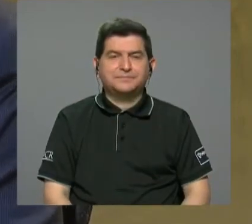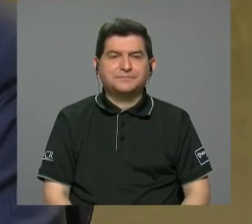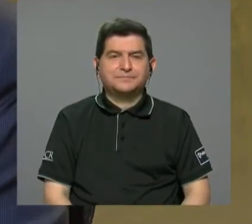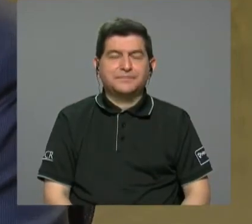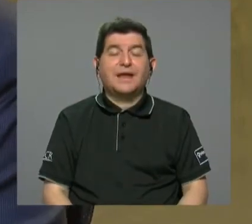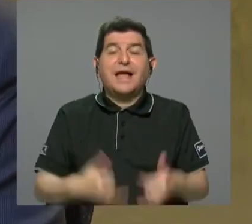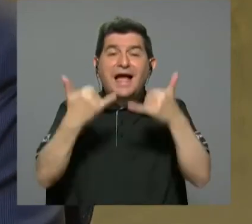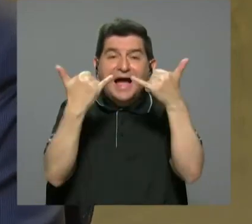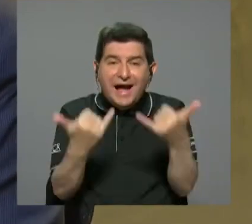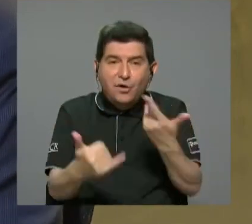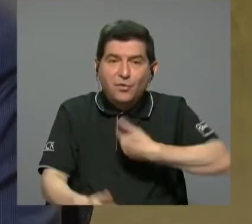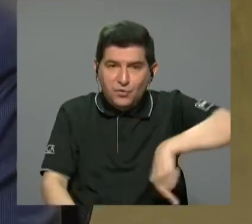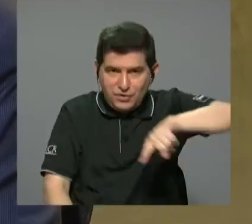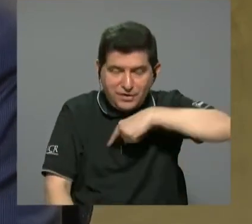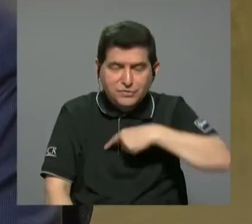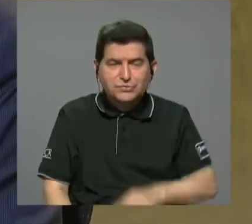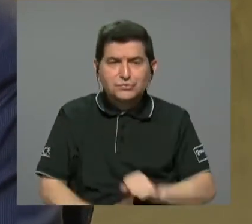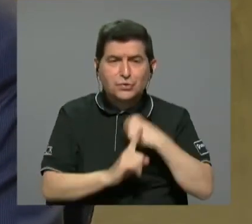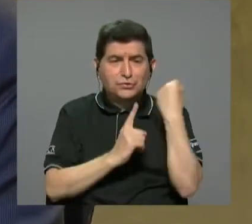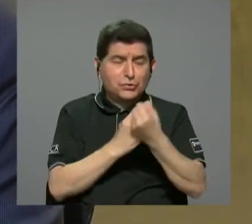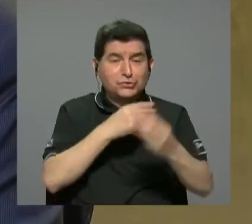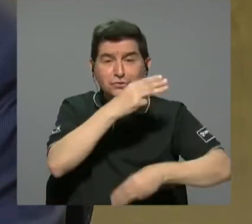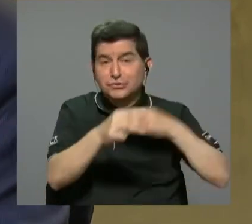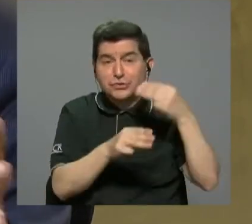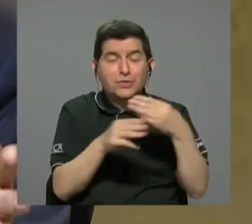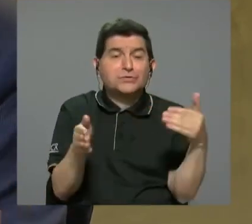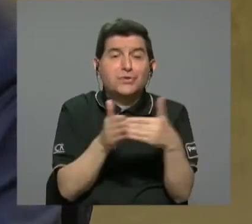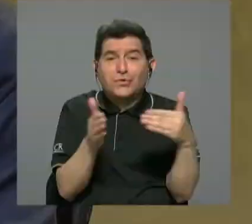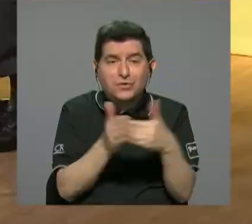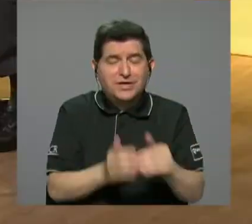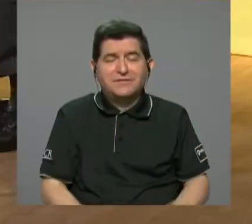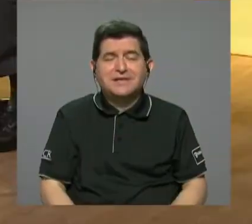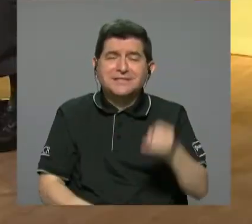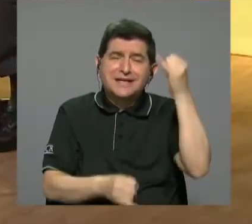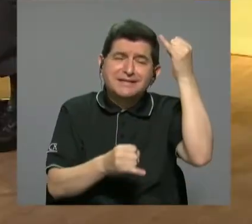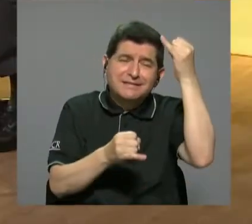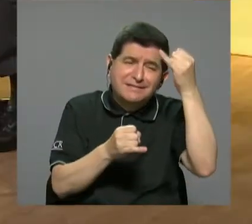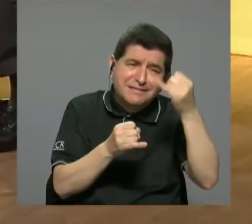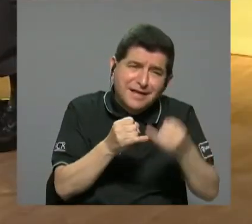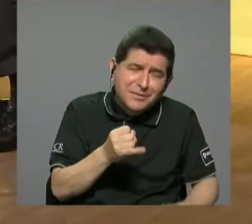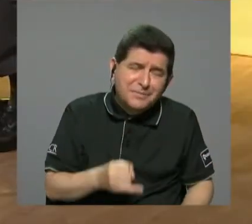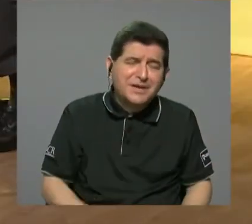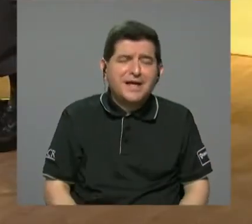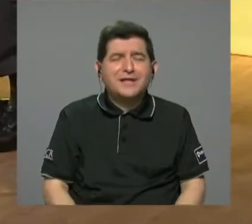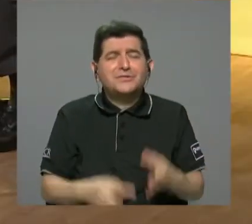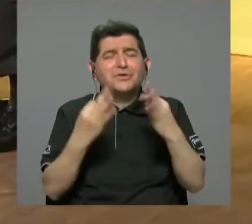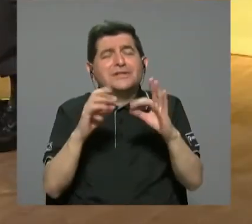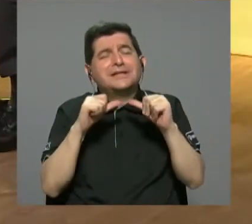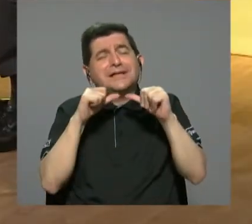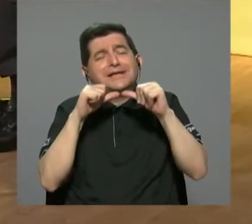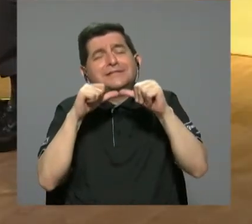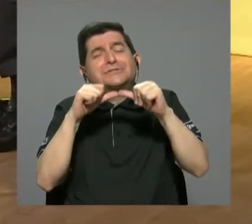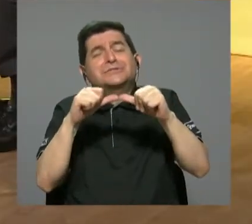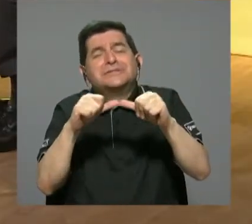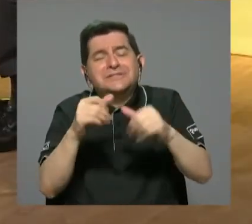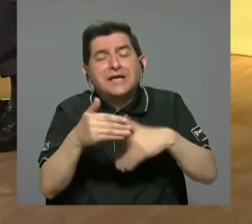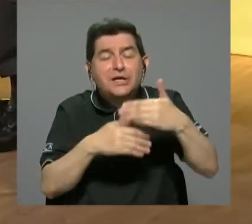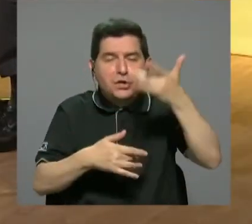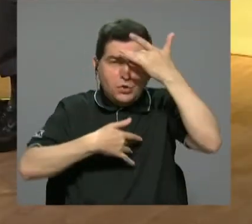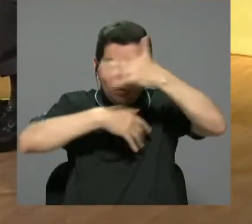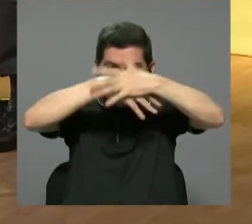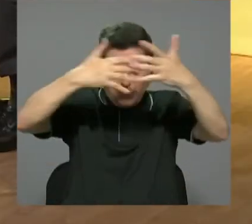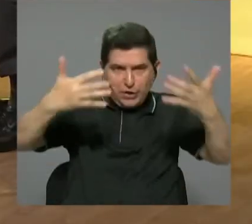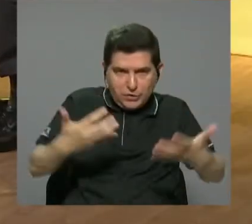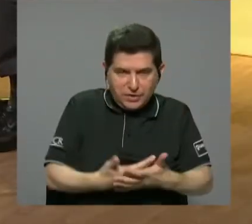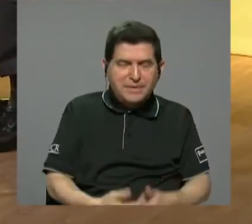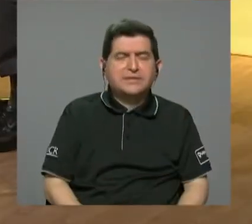Ahora estamos pues con una tragedia mundial, nuevamente, estamos saliendo sacando un poquito la cabeza de la pandemia,